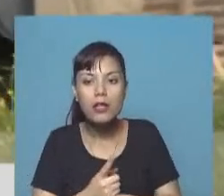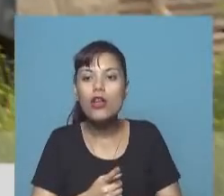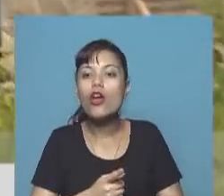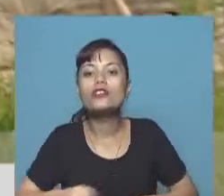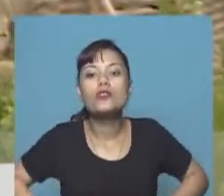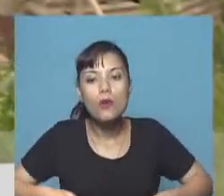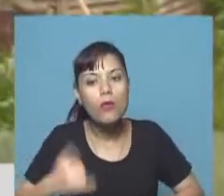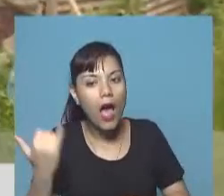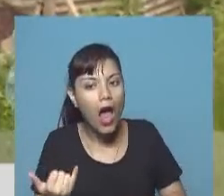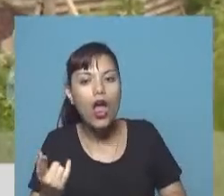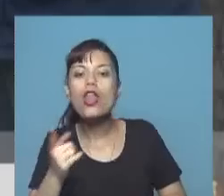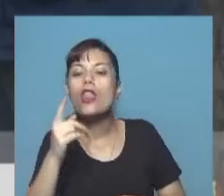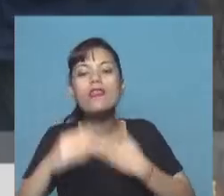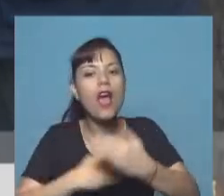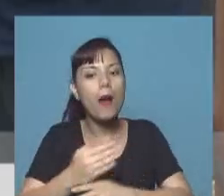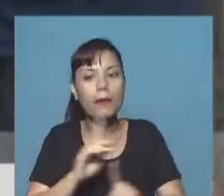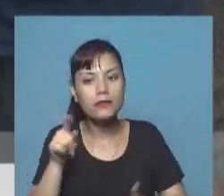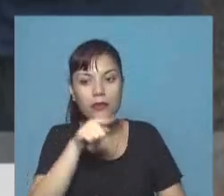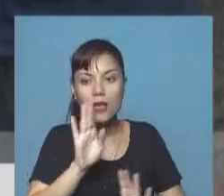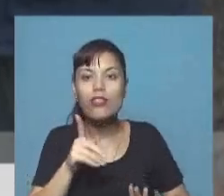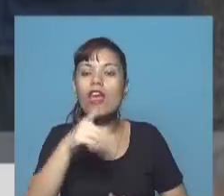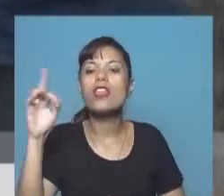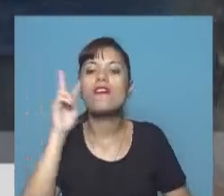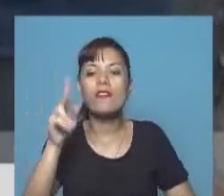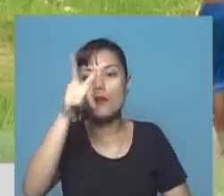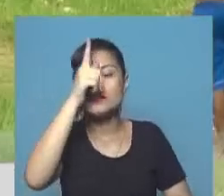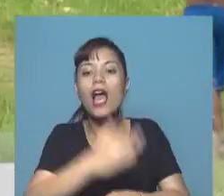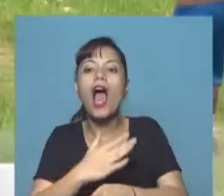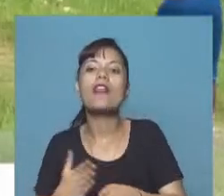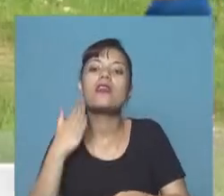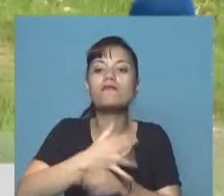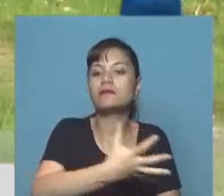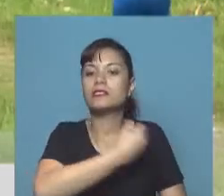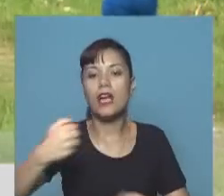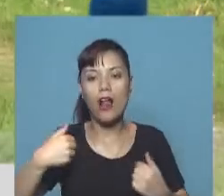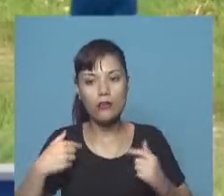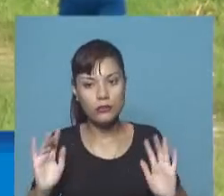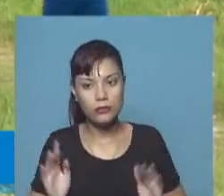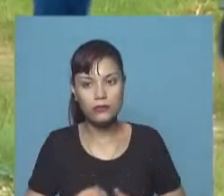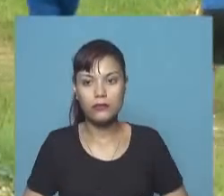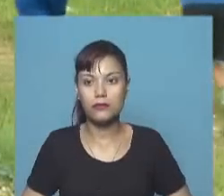en silla de ruedas, que no haya ningún discapacitado ahí. Eso es lo que tiene que hacer la policía antes de venir y sacarnos a nosotros.